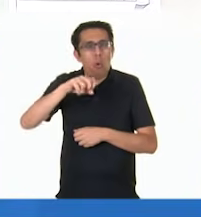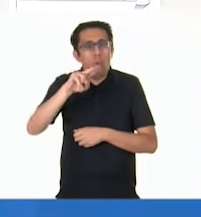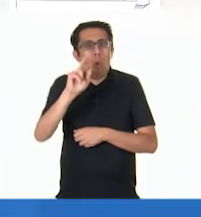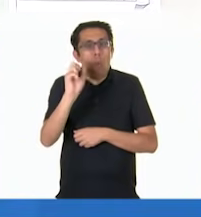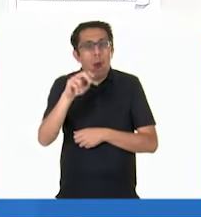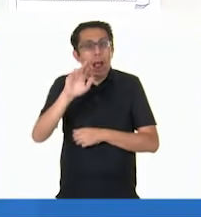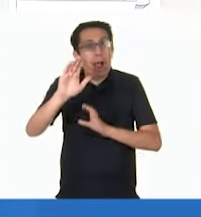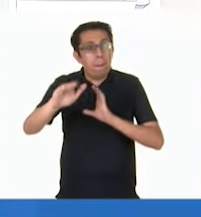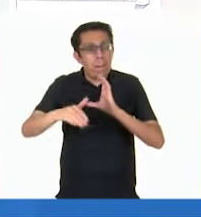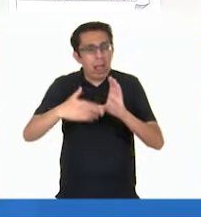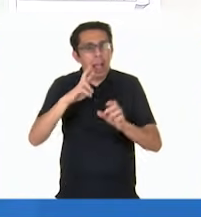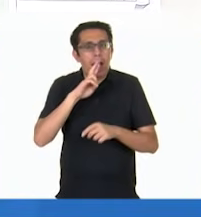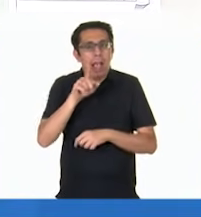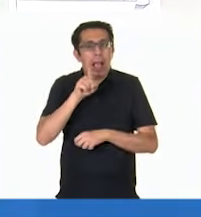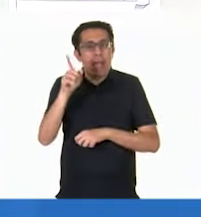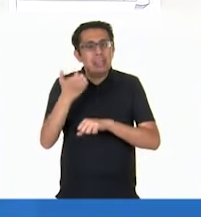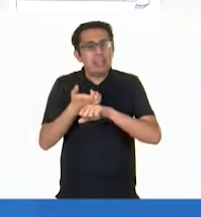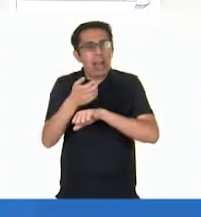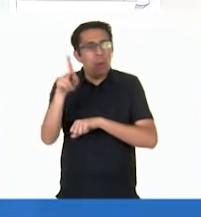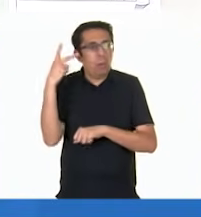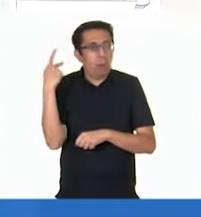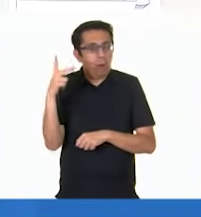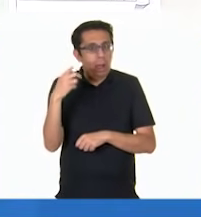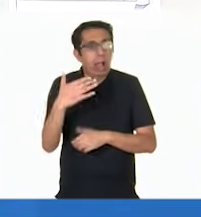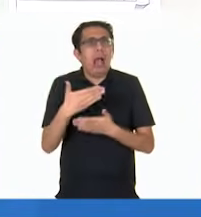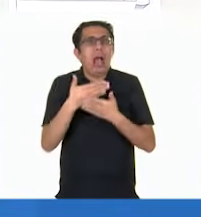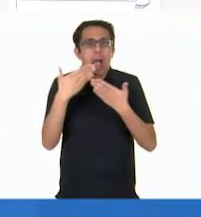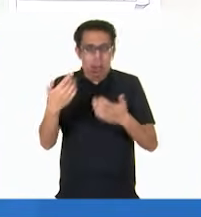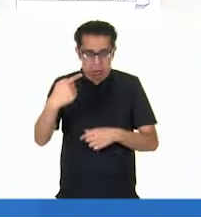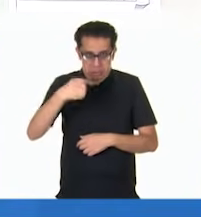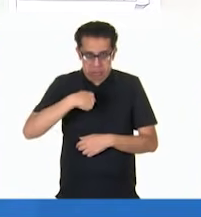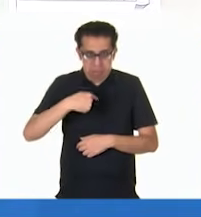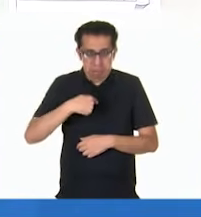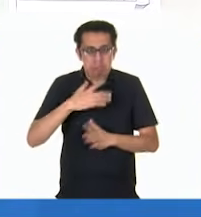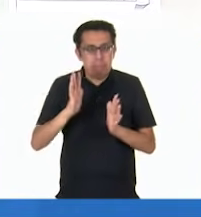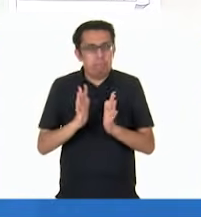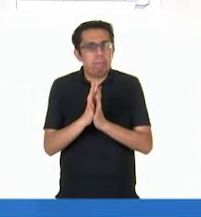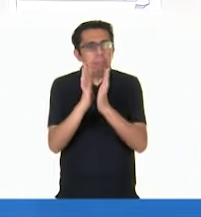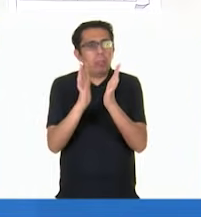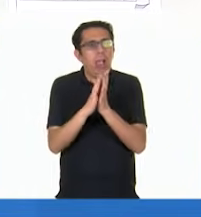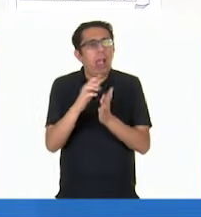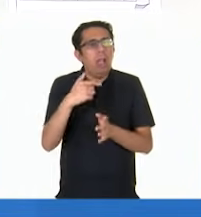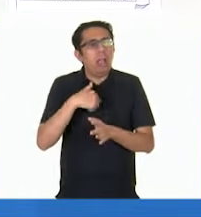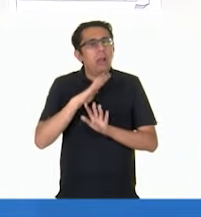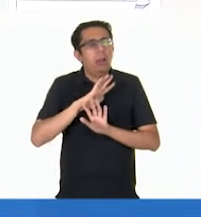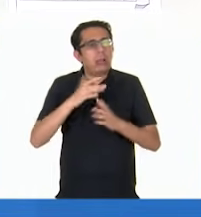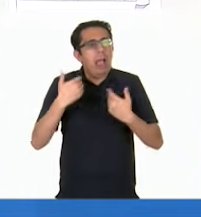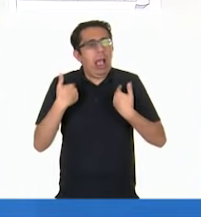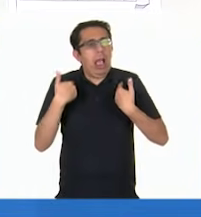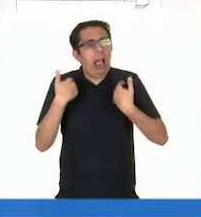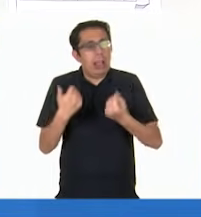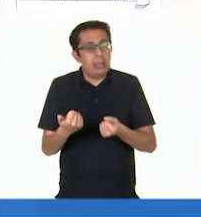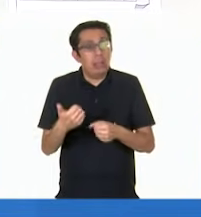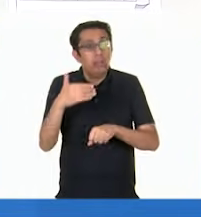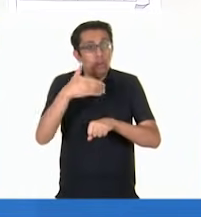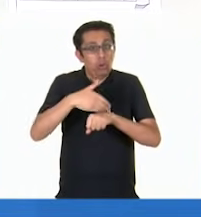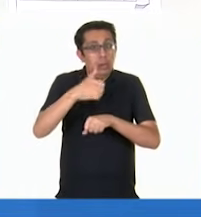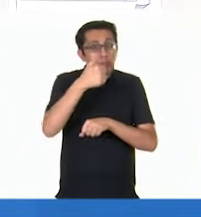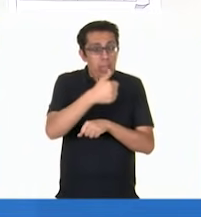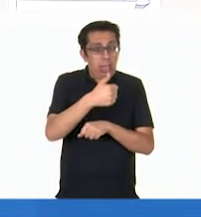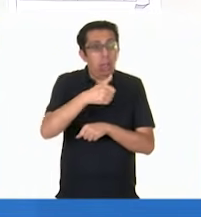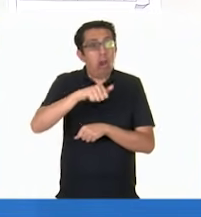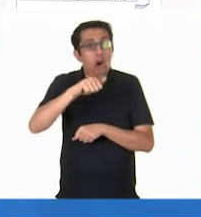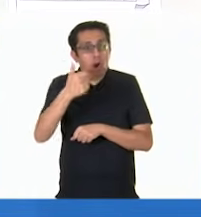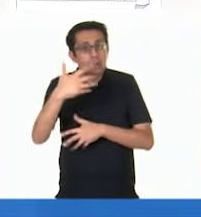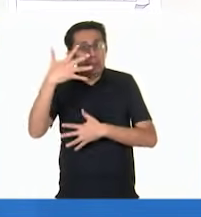su respuesta desde Puebla. Ahora es mi turno. Yo ya me di cuenta que los cuadriláteros 6, 11,